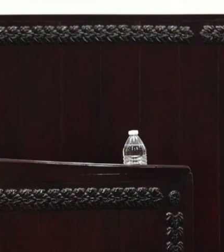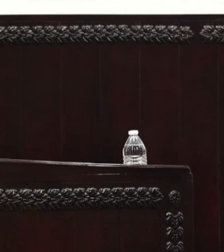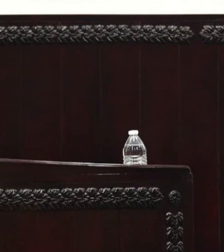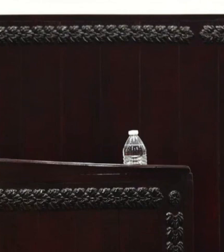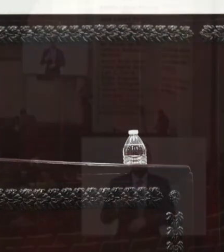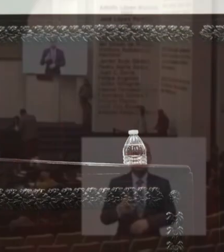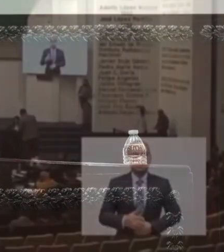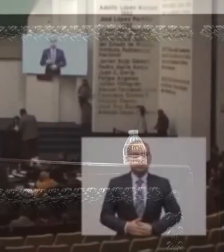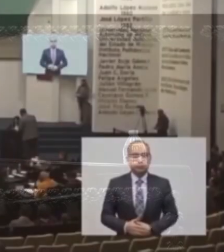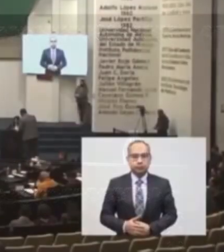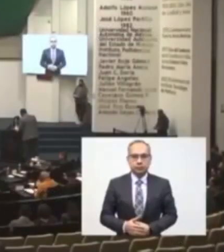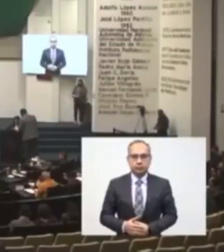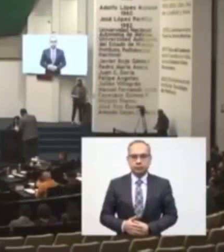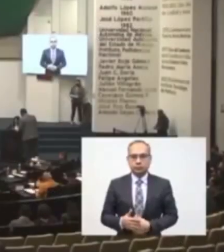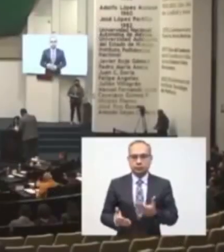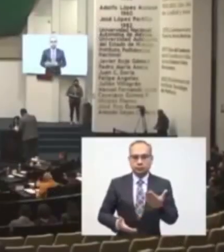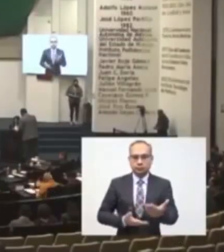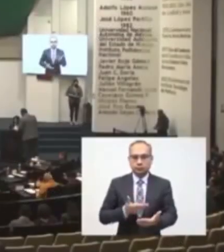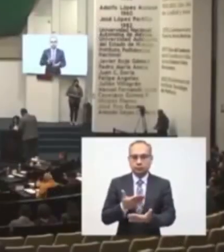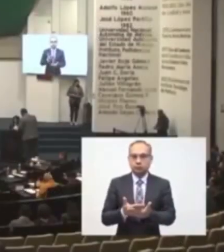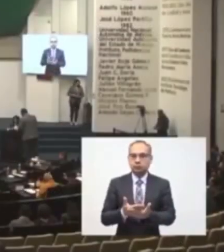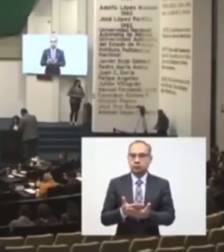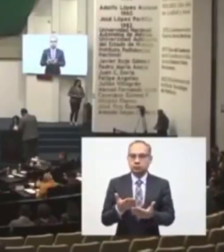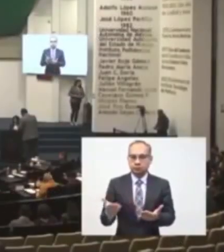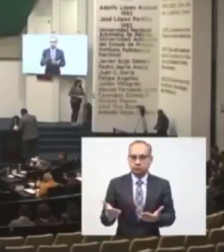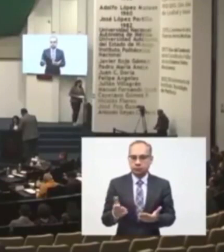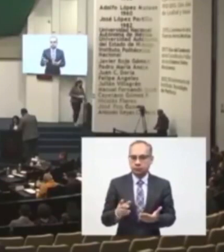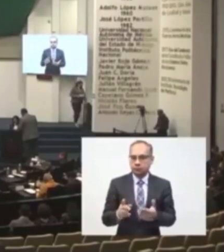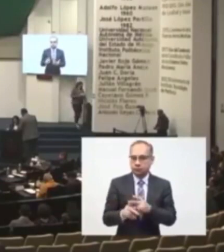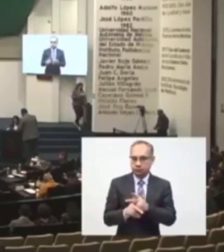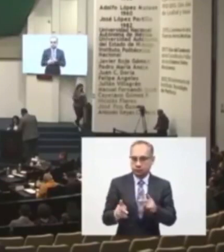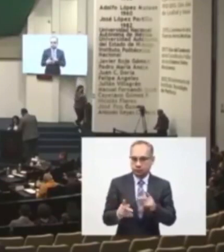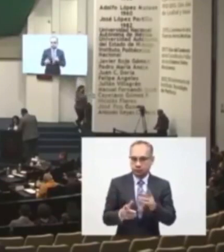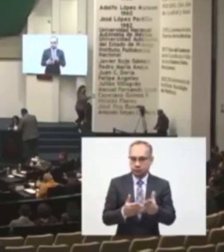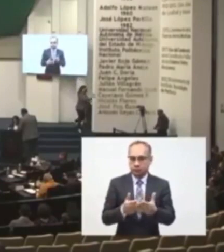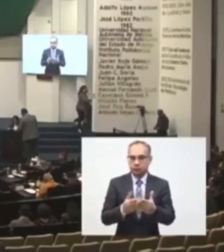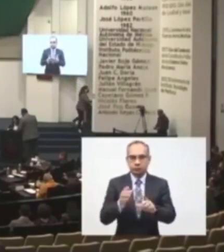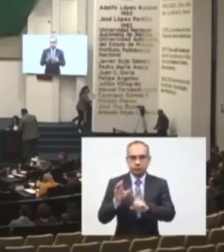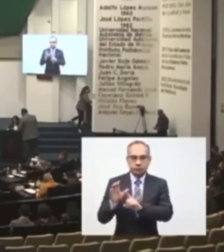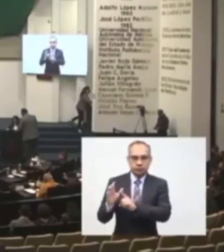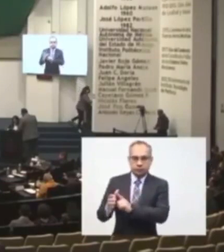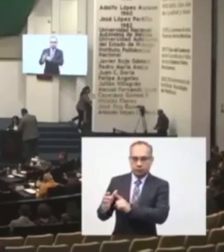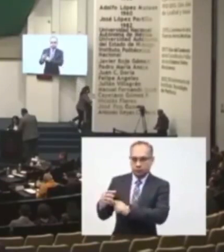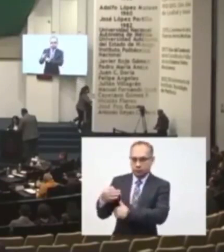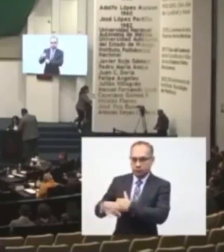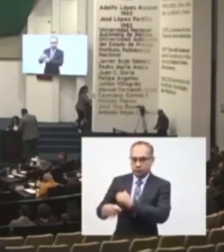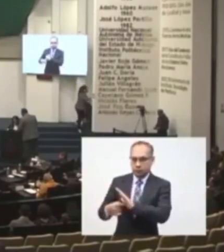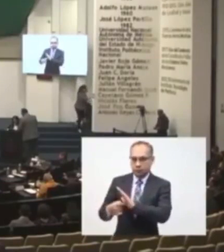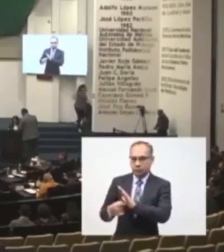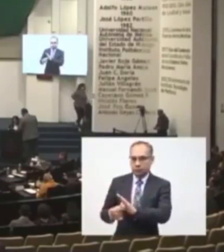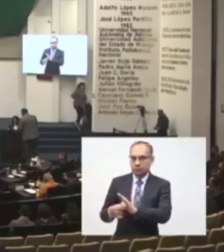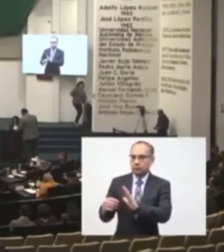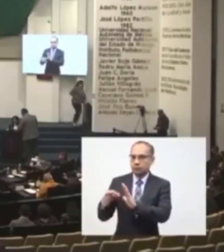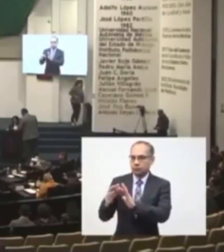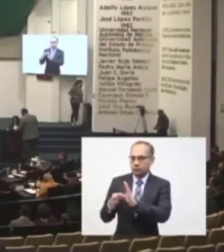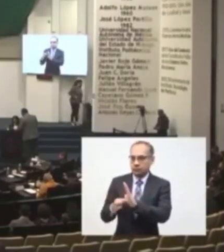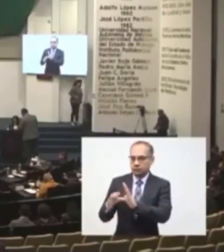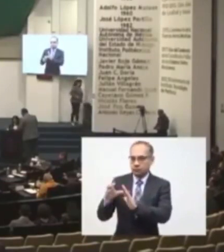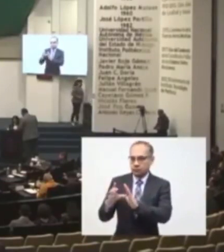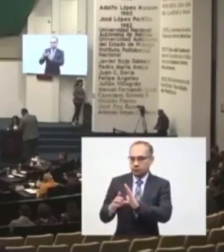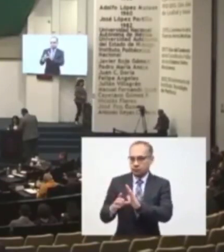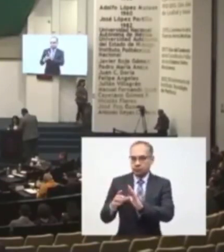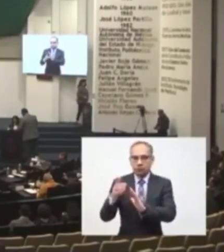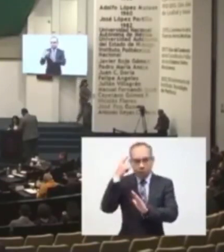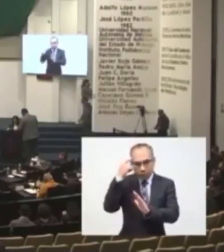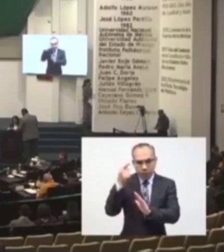para la administración y destino de los bienes asegurados abandonados decomisados y de extinción de dominio en el que se